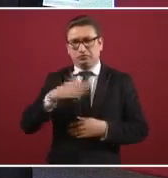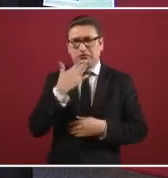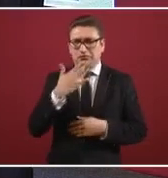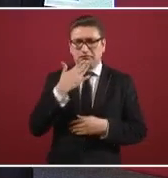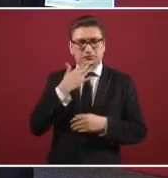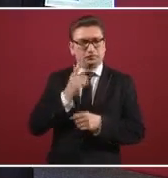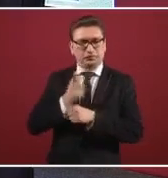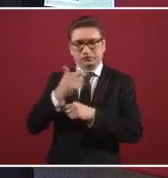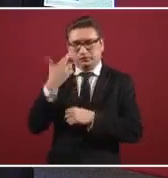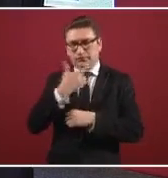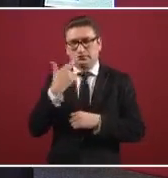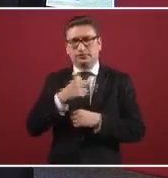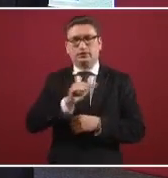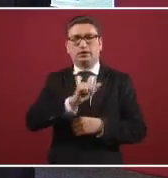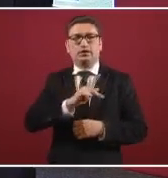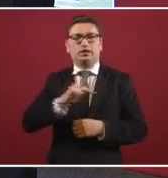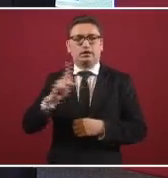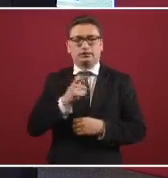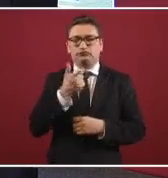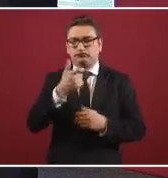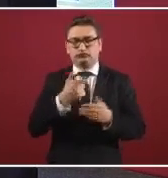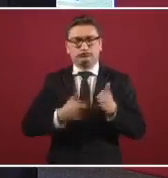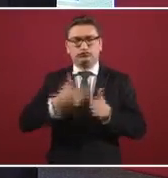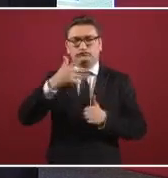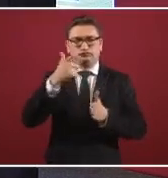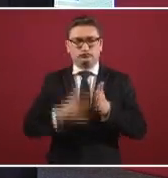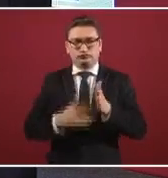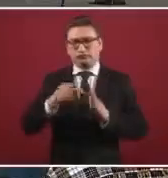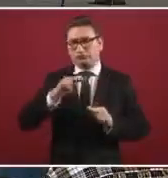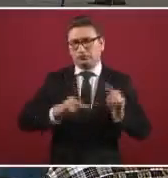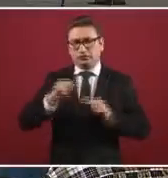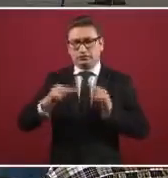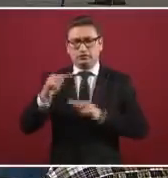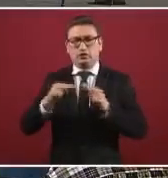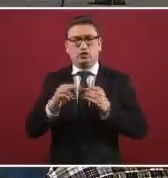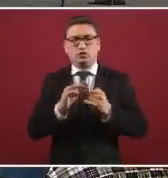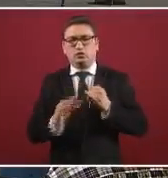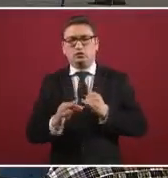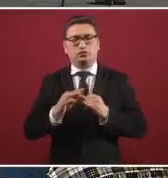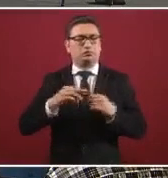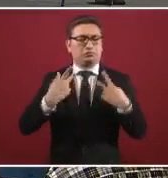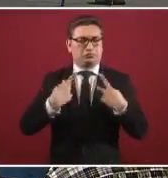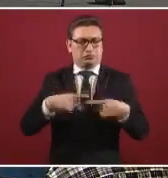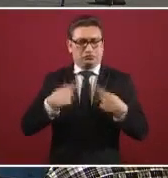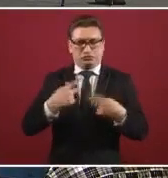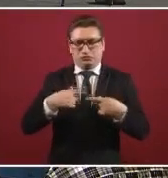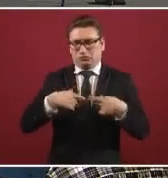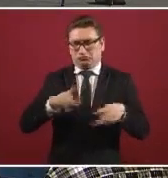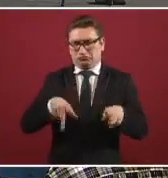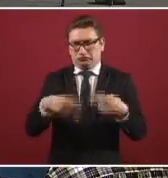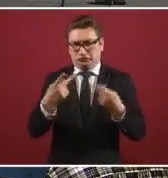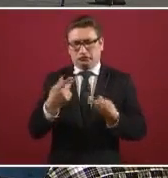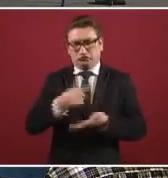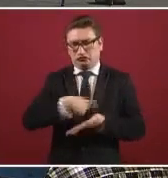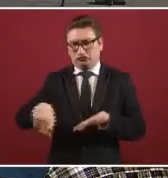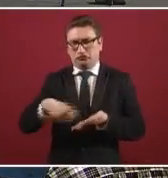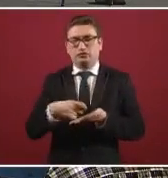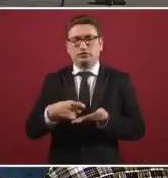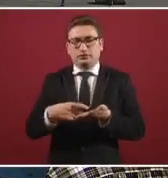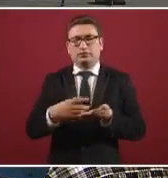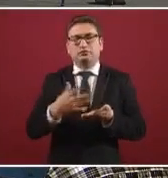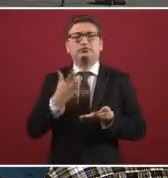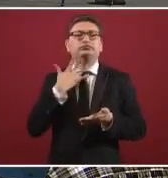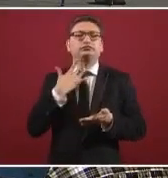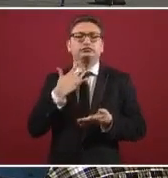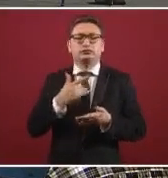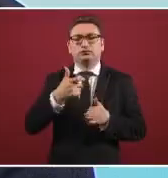Los precios en la app, que no toman en cuenta el margen, sino solamente el precio final al consumidor. En regular,